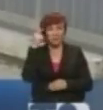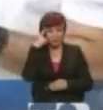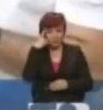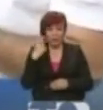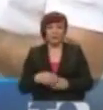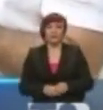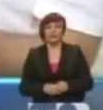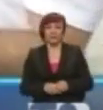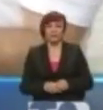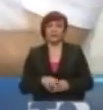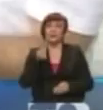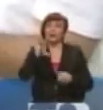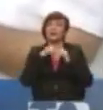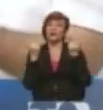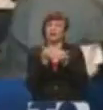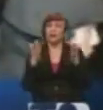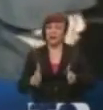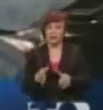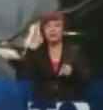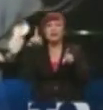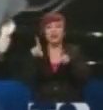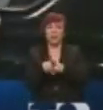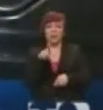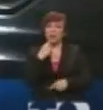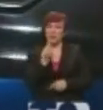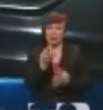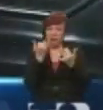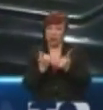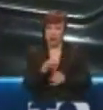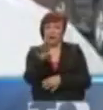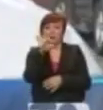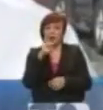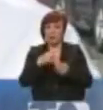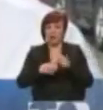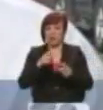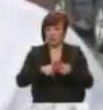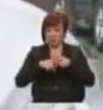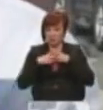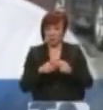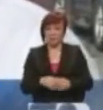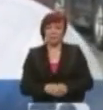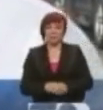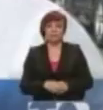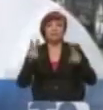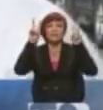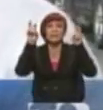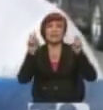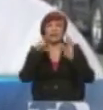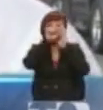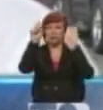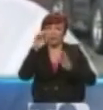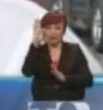oposición, quienes coinciden en que lo que hasta ahora se ha encontrado es solo la punta del iceberg. No solamente en el tema de Odebrecht